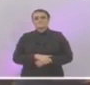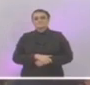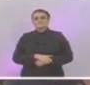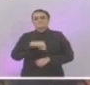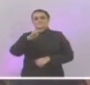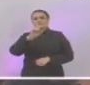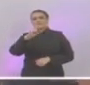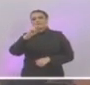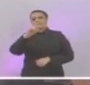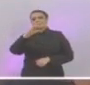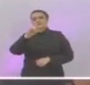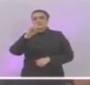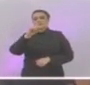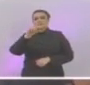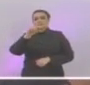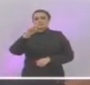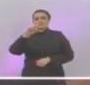Y Marcelo de los Santos Fraga.